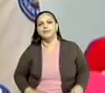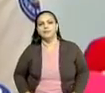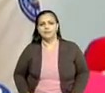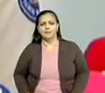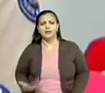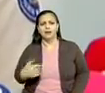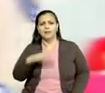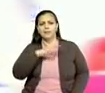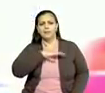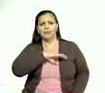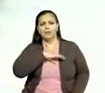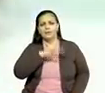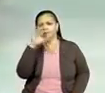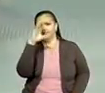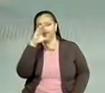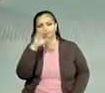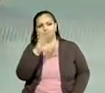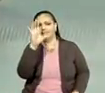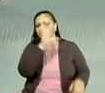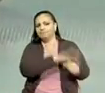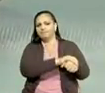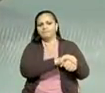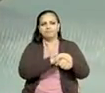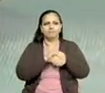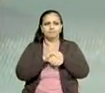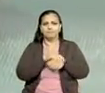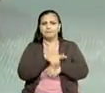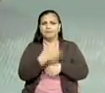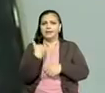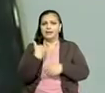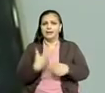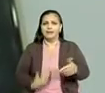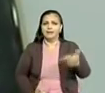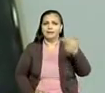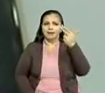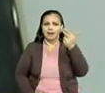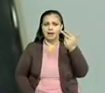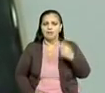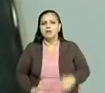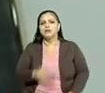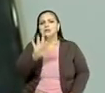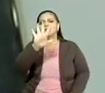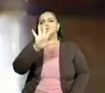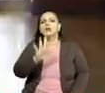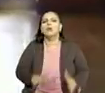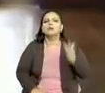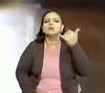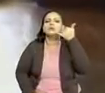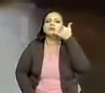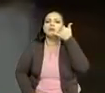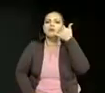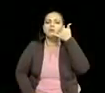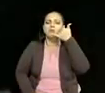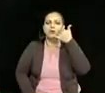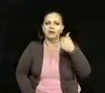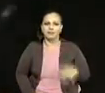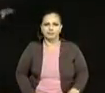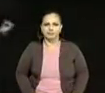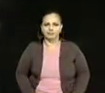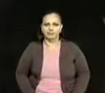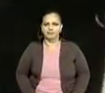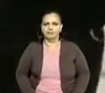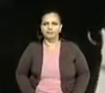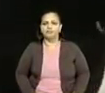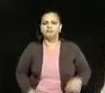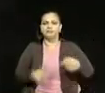competente en la unidad de flagrante. Allí entonces un arma de fuego y los cinco celulares, pero no fueron los únicos. Este